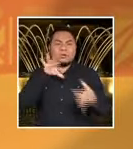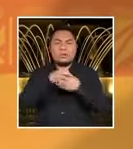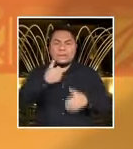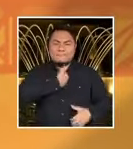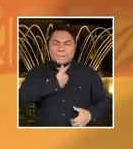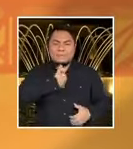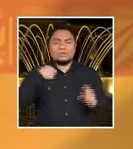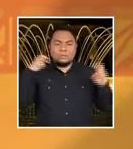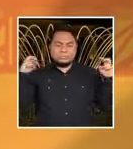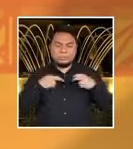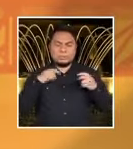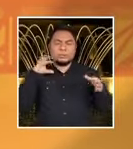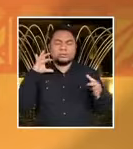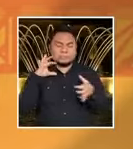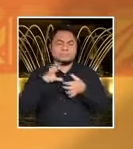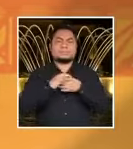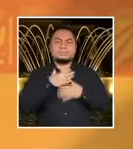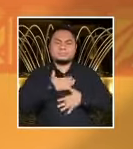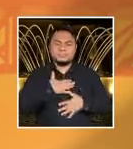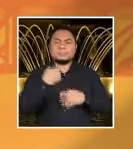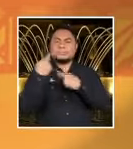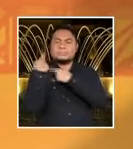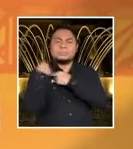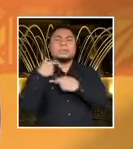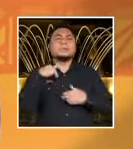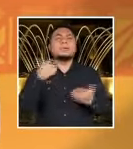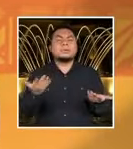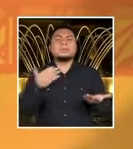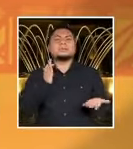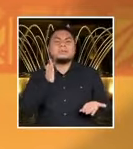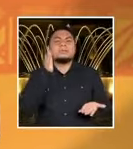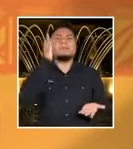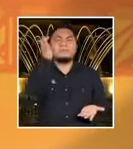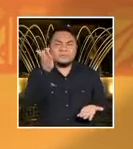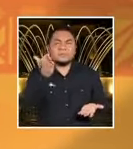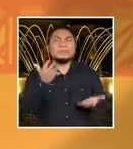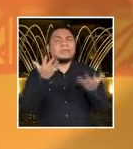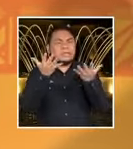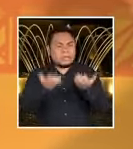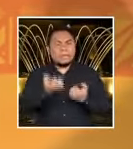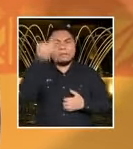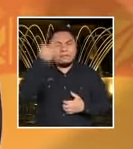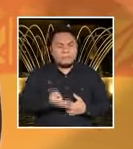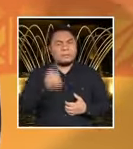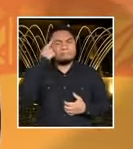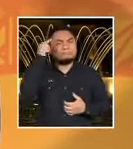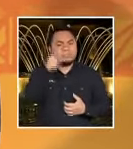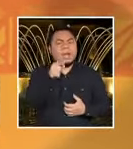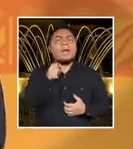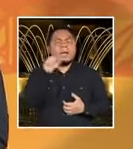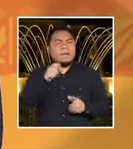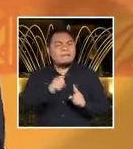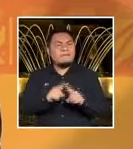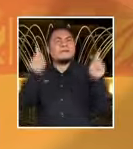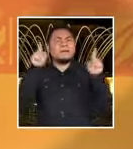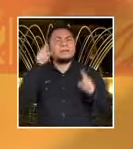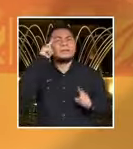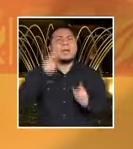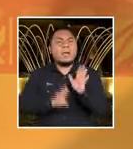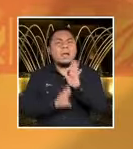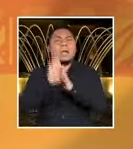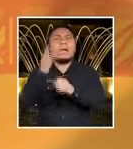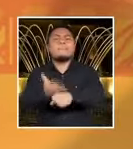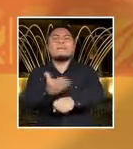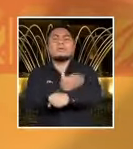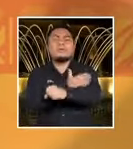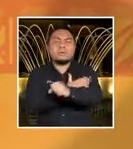mismos para tener un futuro que realmente marque la diferencia y genere el progreso